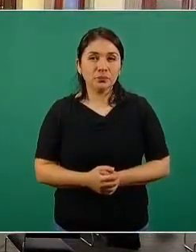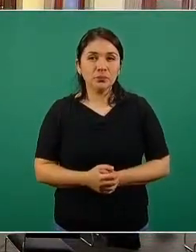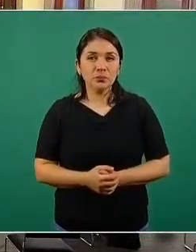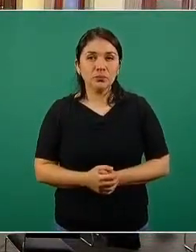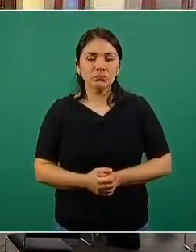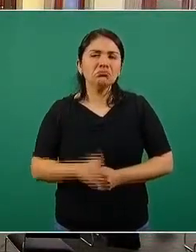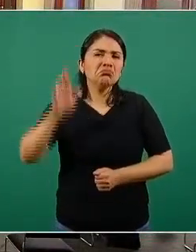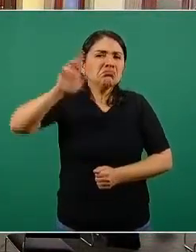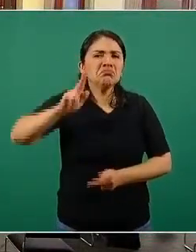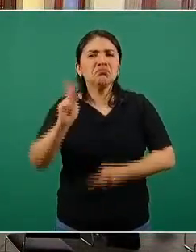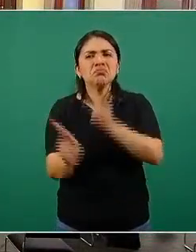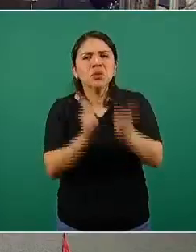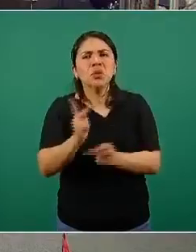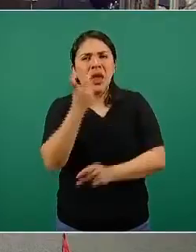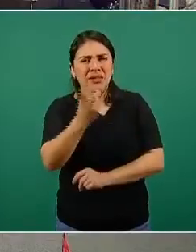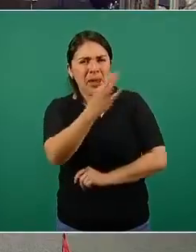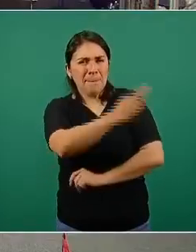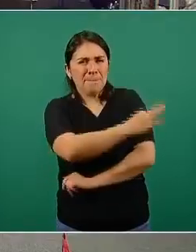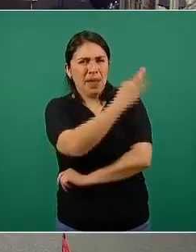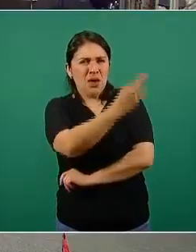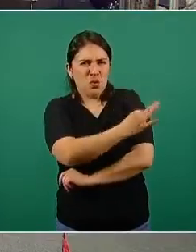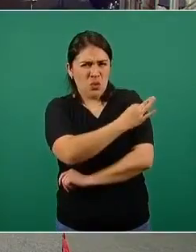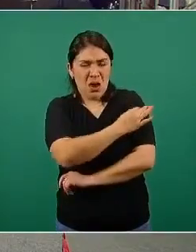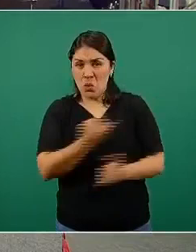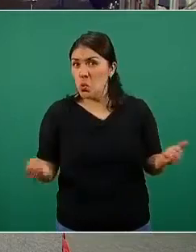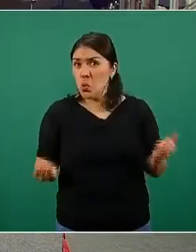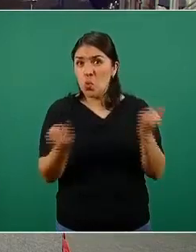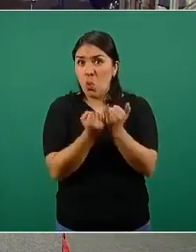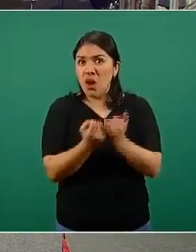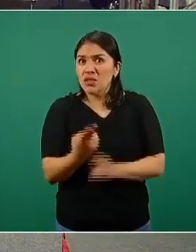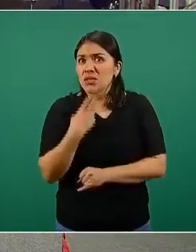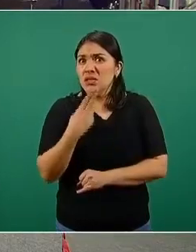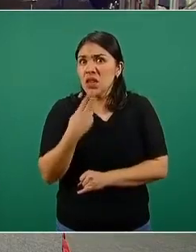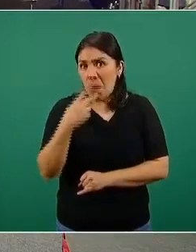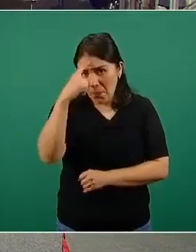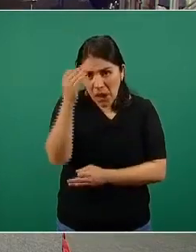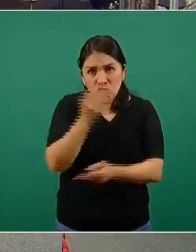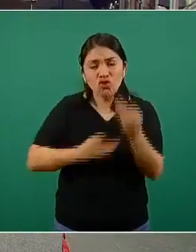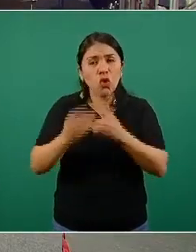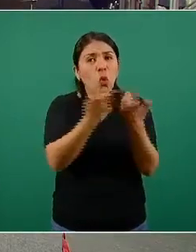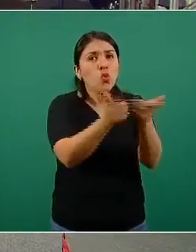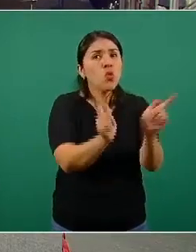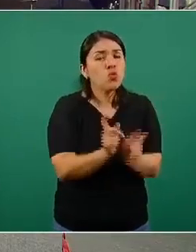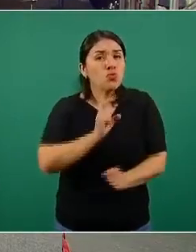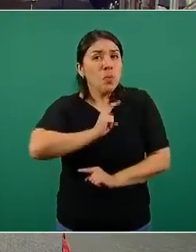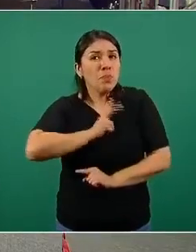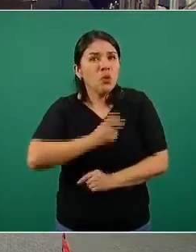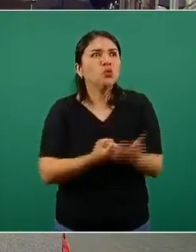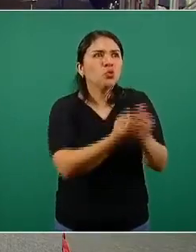Sobre la eficacia de la vacuna, ¿es igual en todas las cepas? ¿Funciona igual la vacuna?